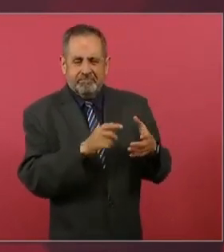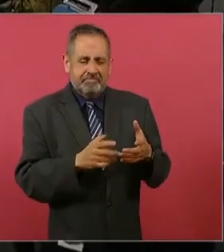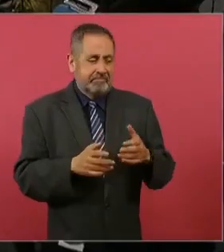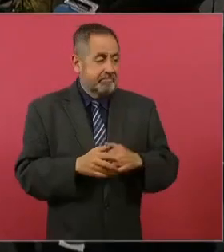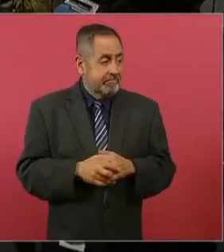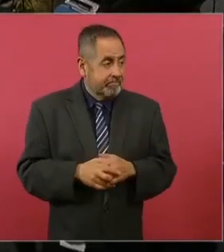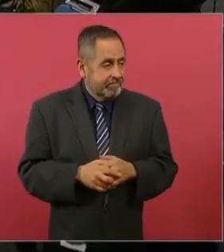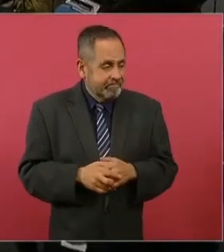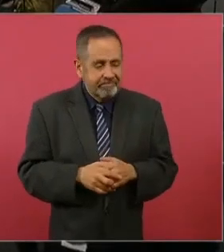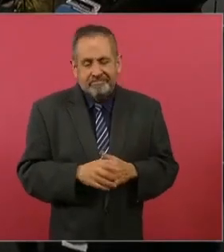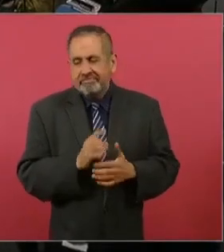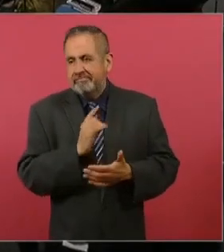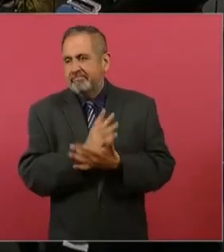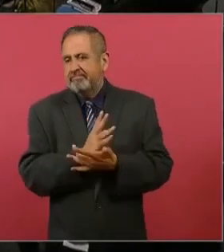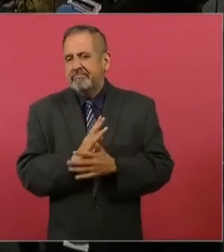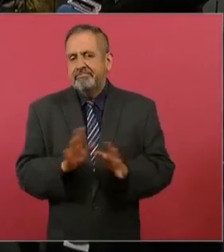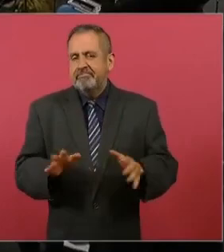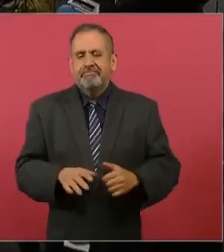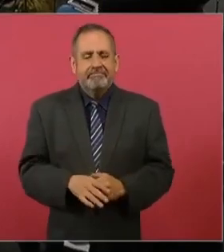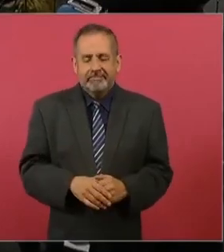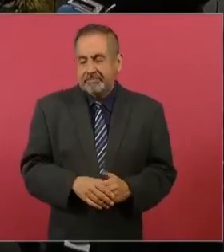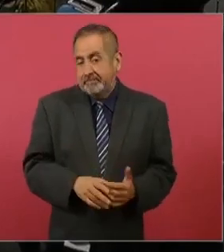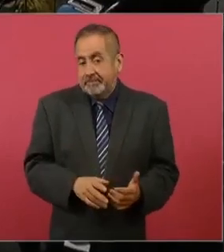y ya,